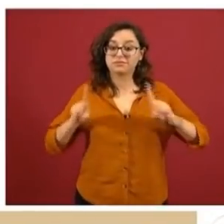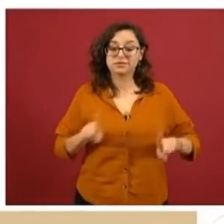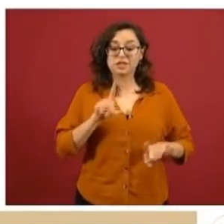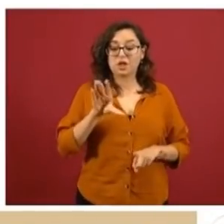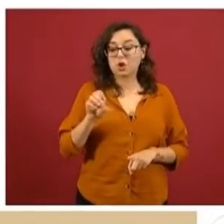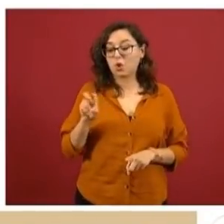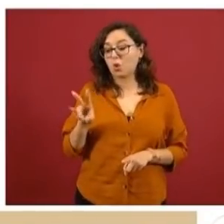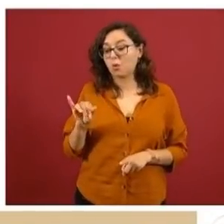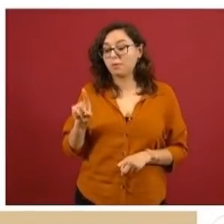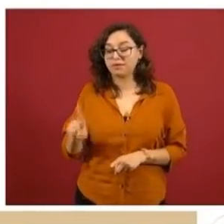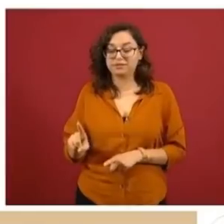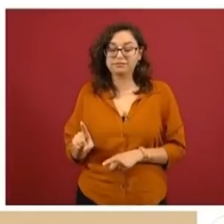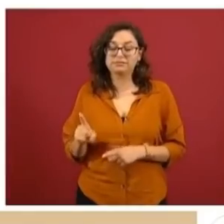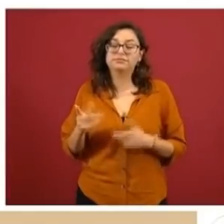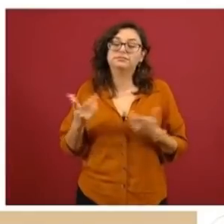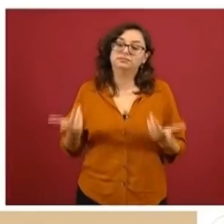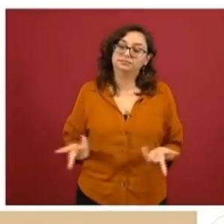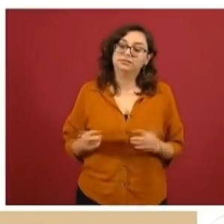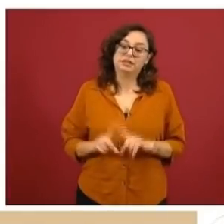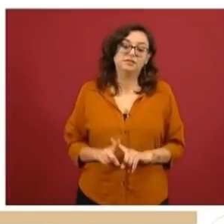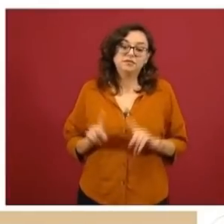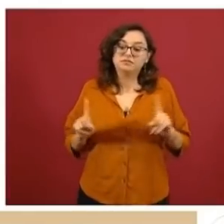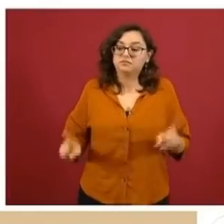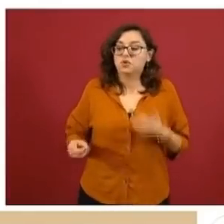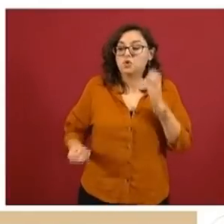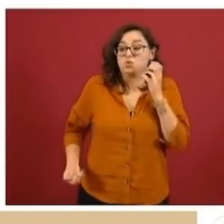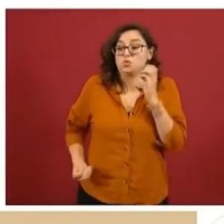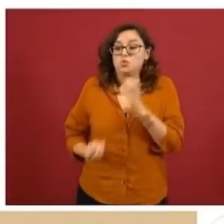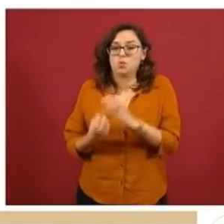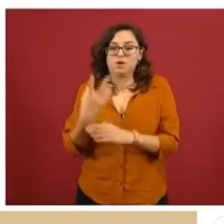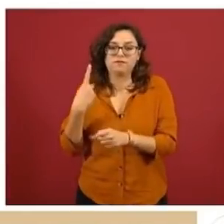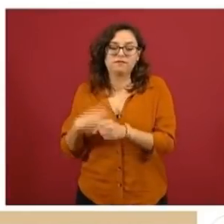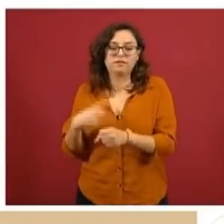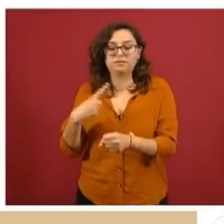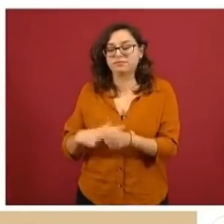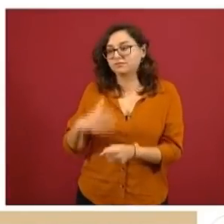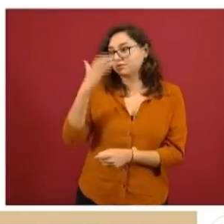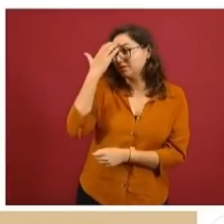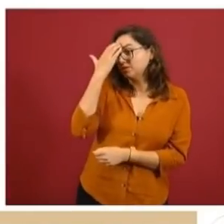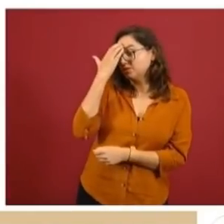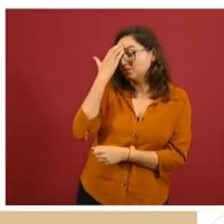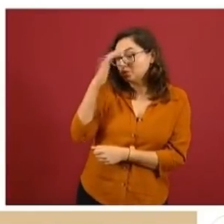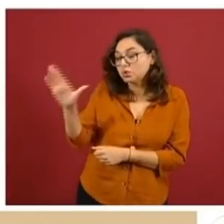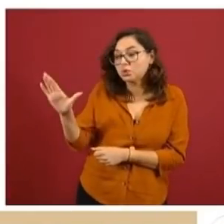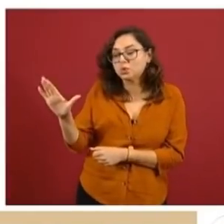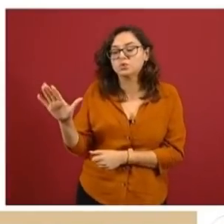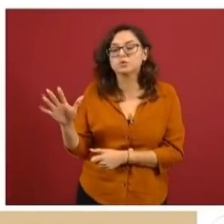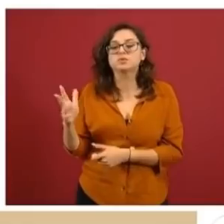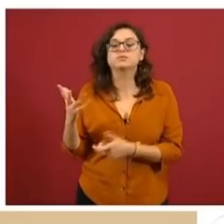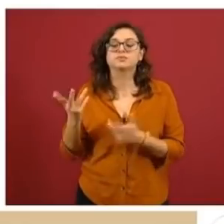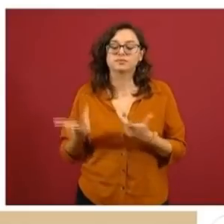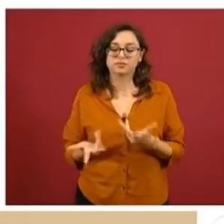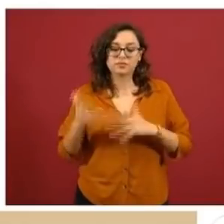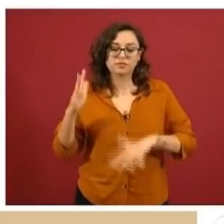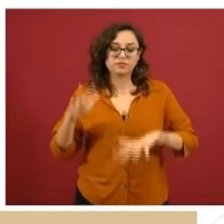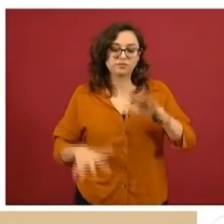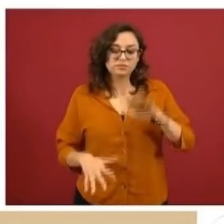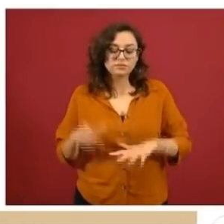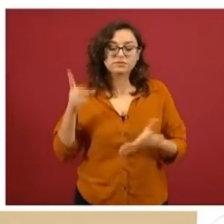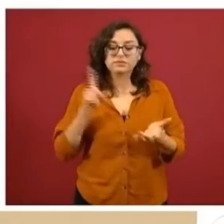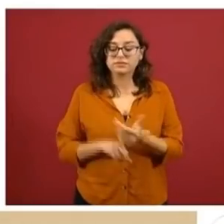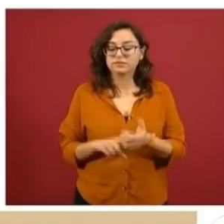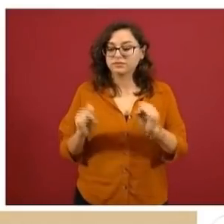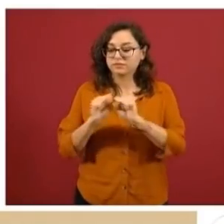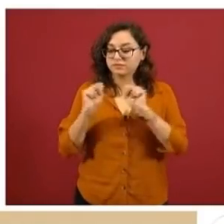obviamente son diferentes porque esta es una enfermedad nueva, es una enfermedad que incluso nuestro sistema de vigilancia